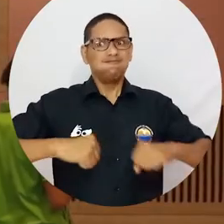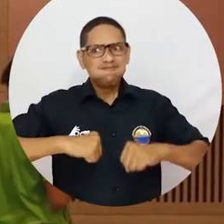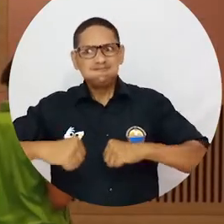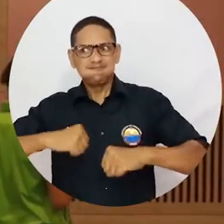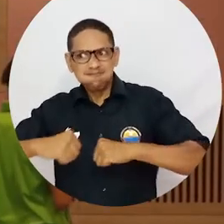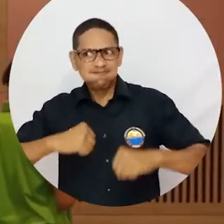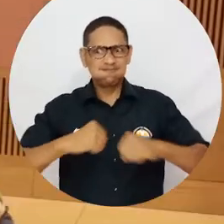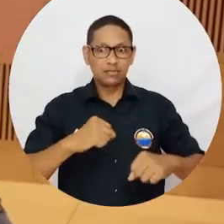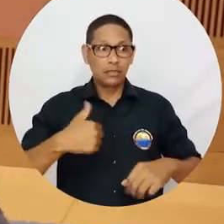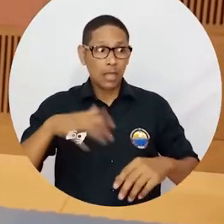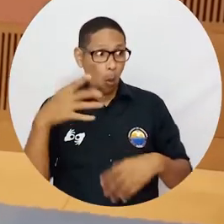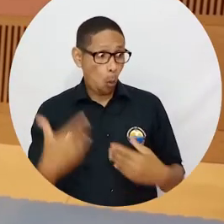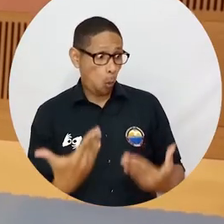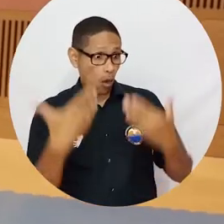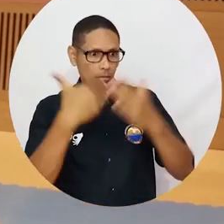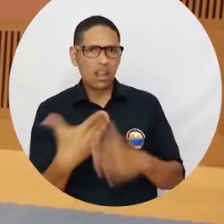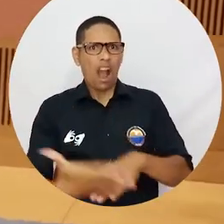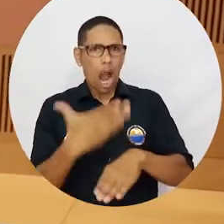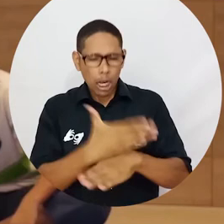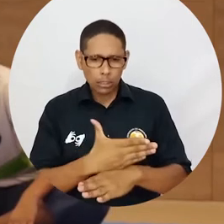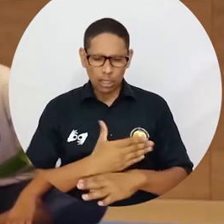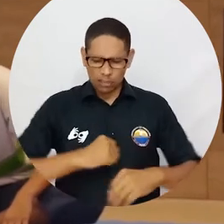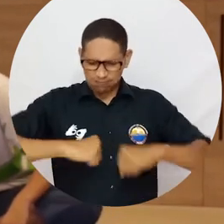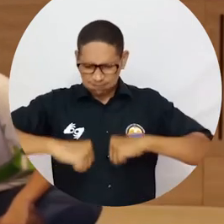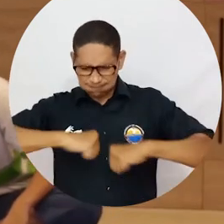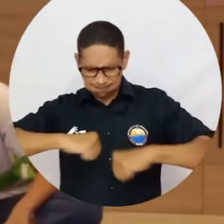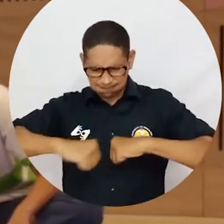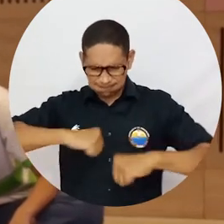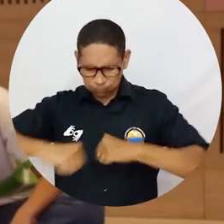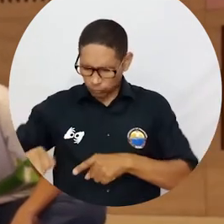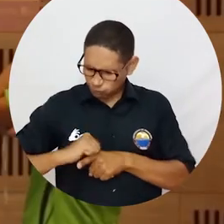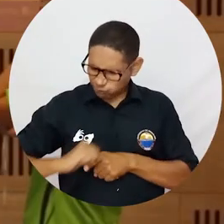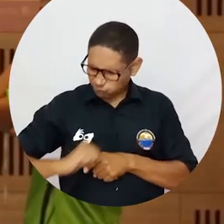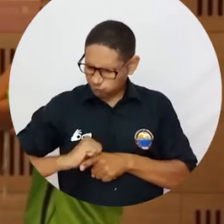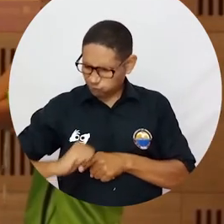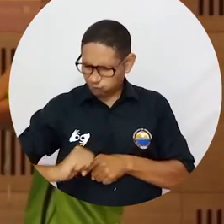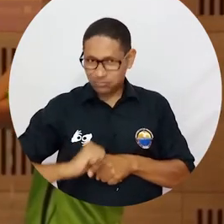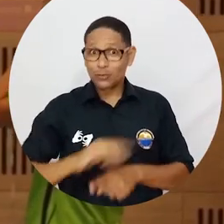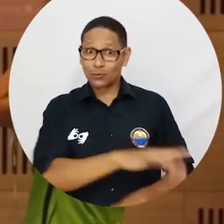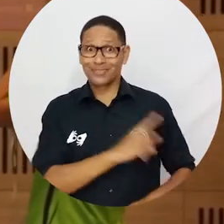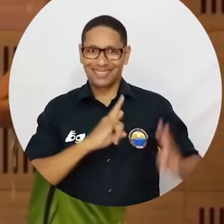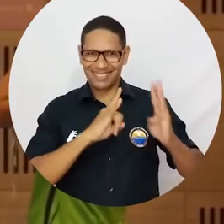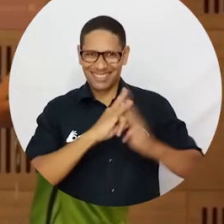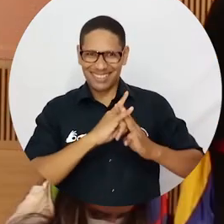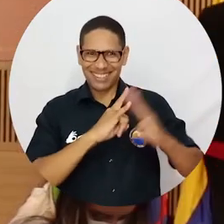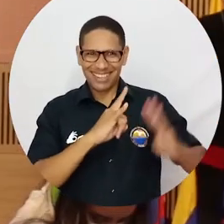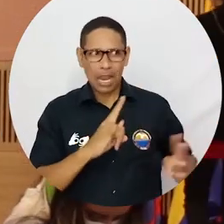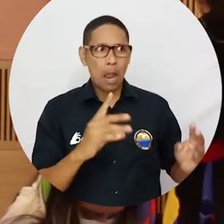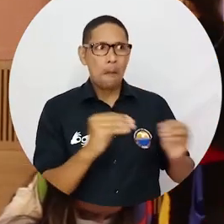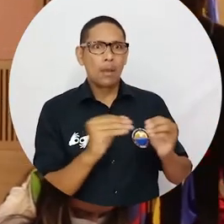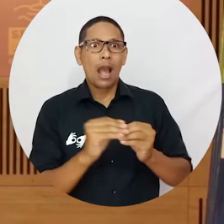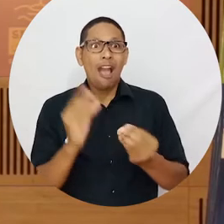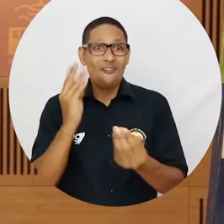taekwondistas ratificaron el apoyo y la preparación física y psicológica que reciben de la alma mater a través de la oferta extracurricular de la Dirección de